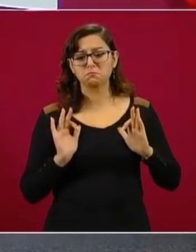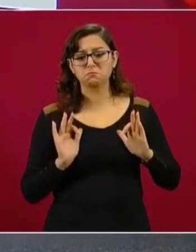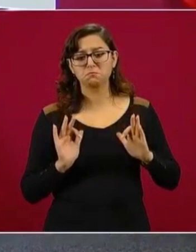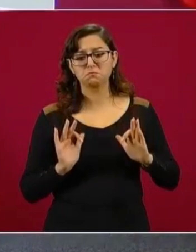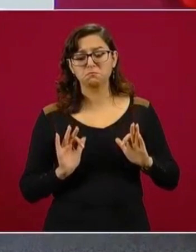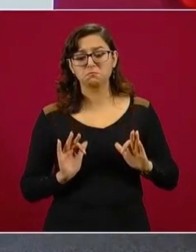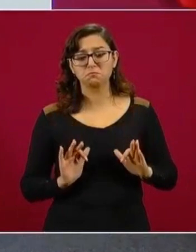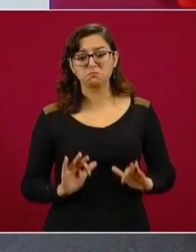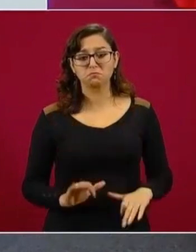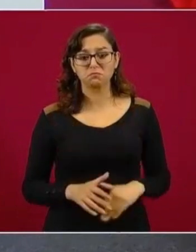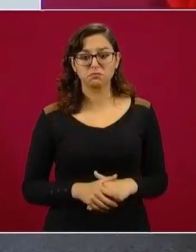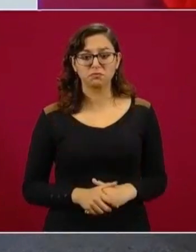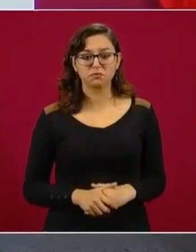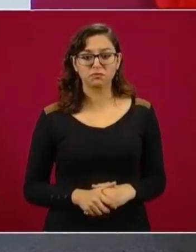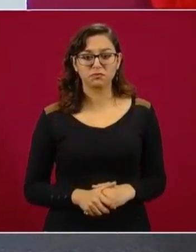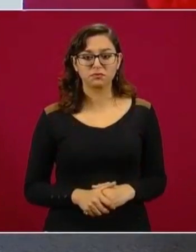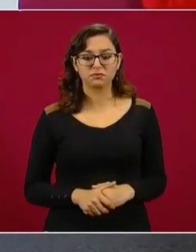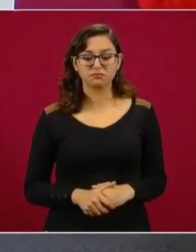pues